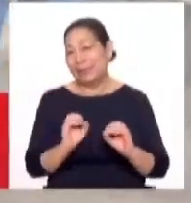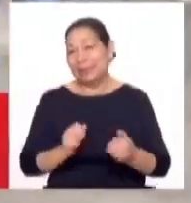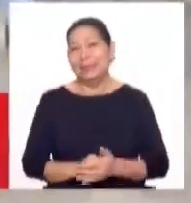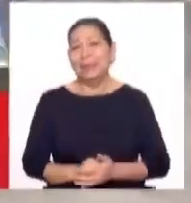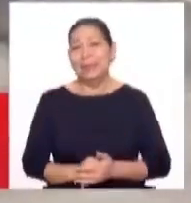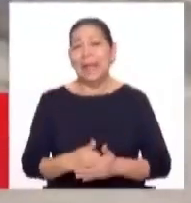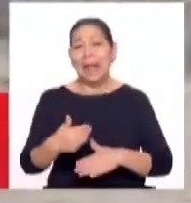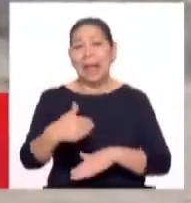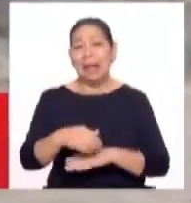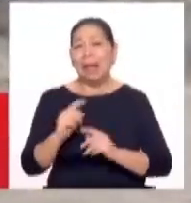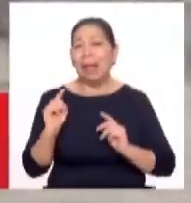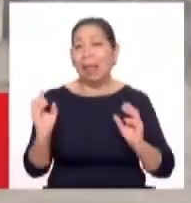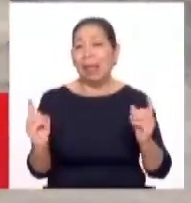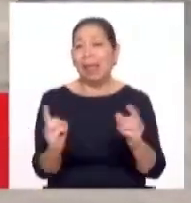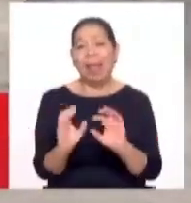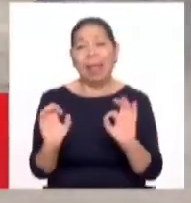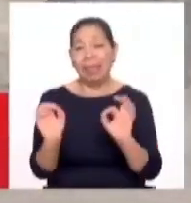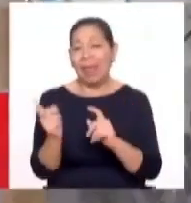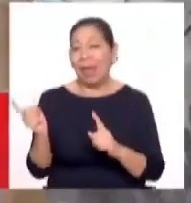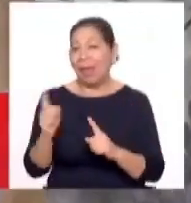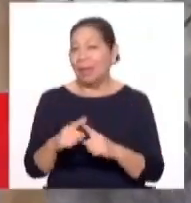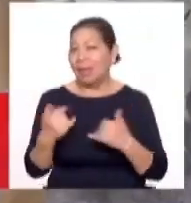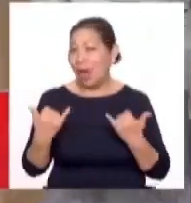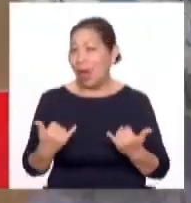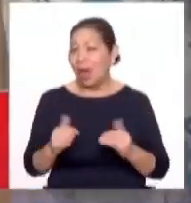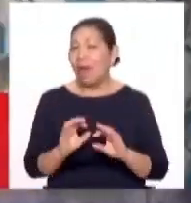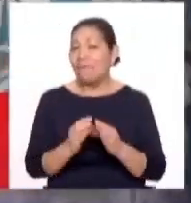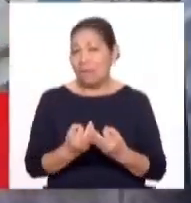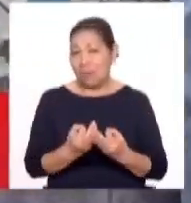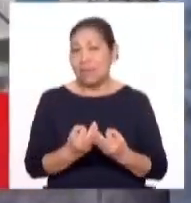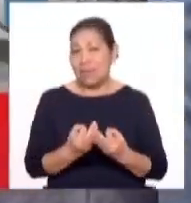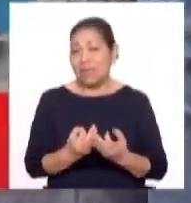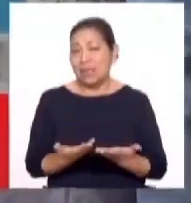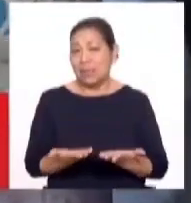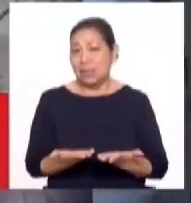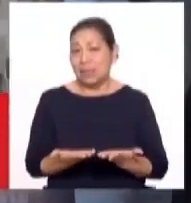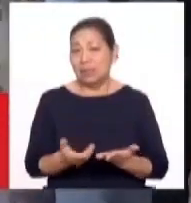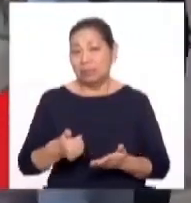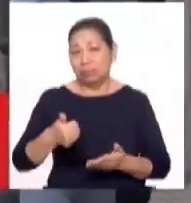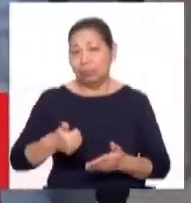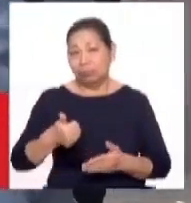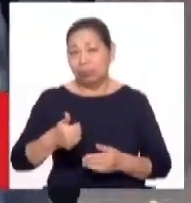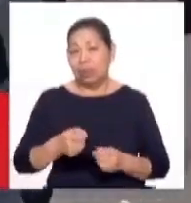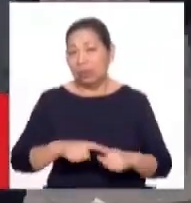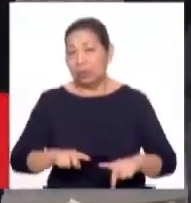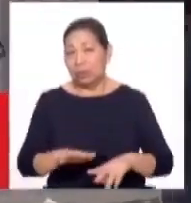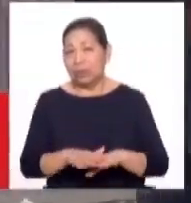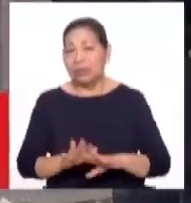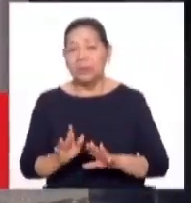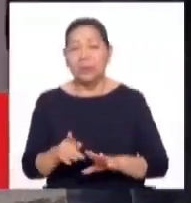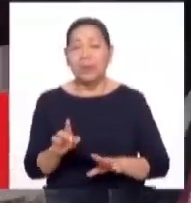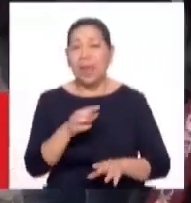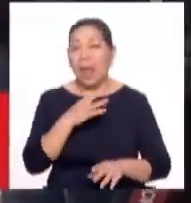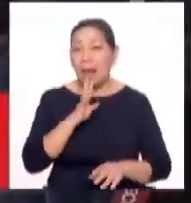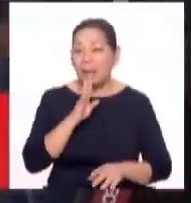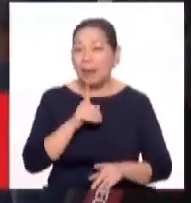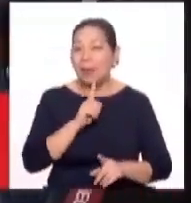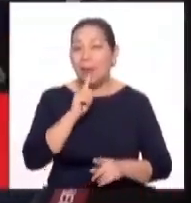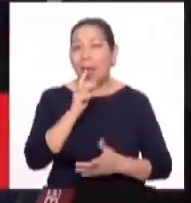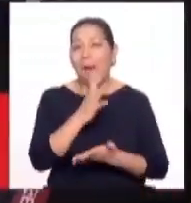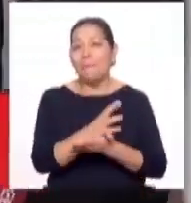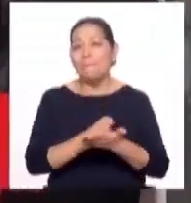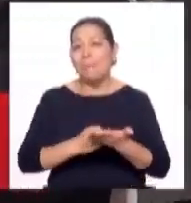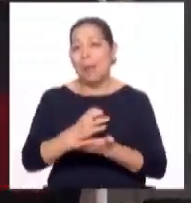total de 99 secuestros las otras regiones del país con mayor cantidad de casos fueron Arequipa